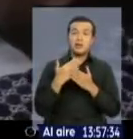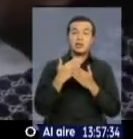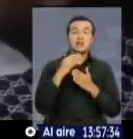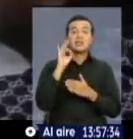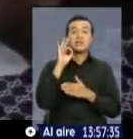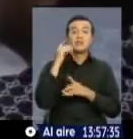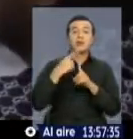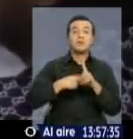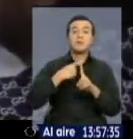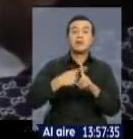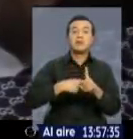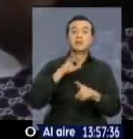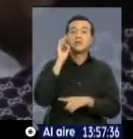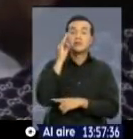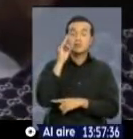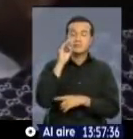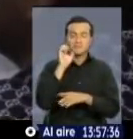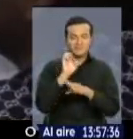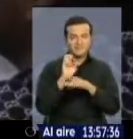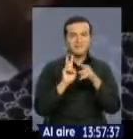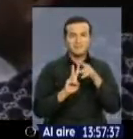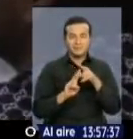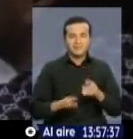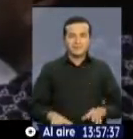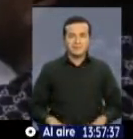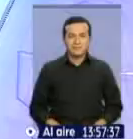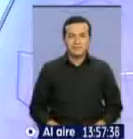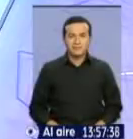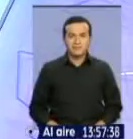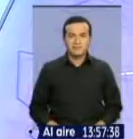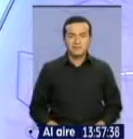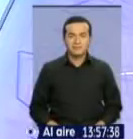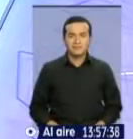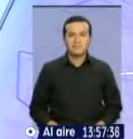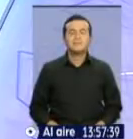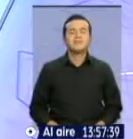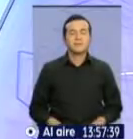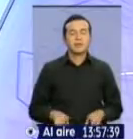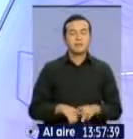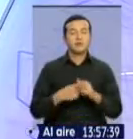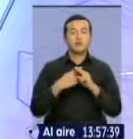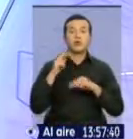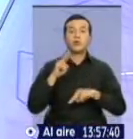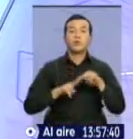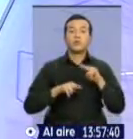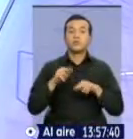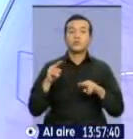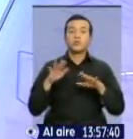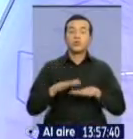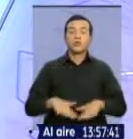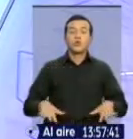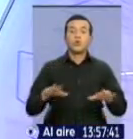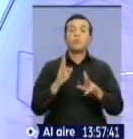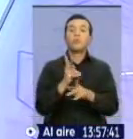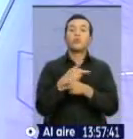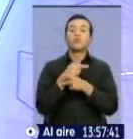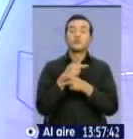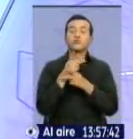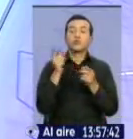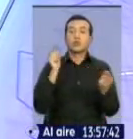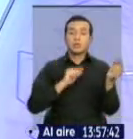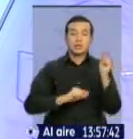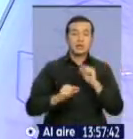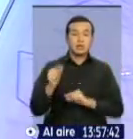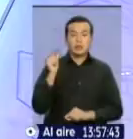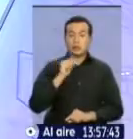19 meses. Desde Manabí, Karen Ceballos, Ecuador TV. Inició la construcción de una planta de producción de reactivos químicos